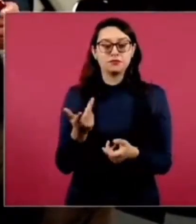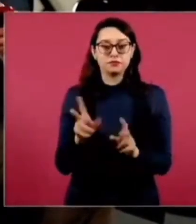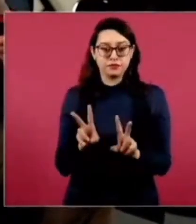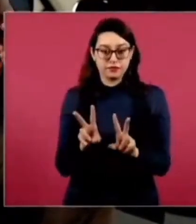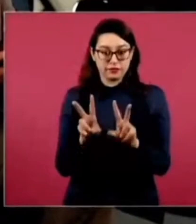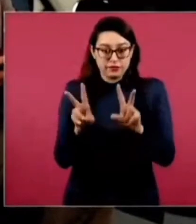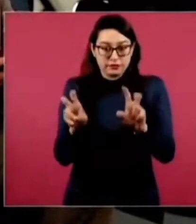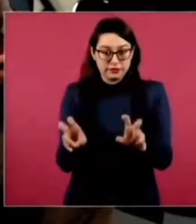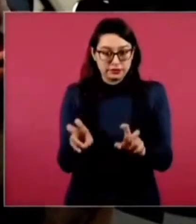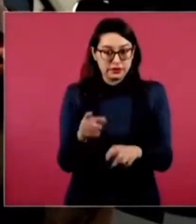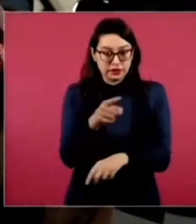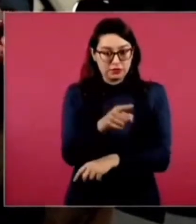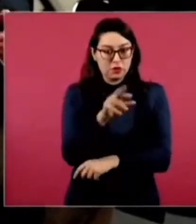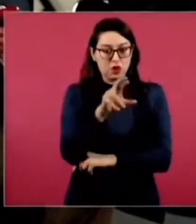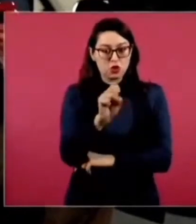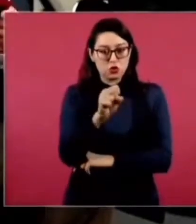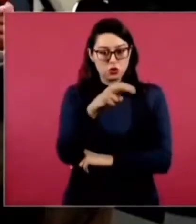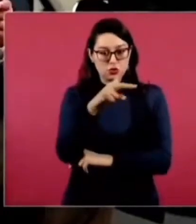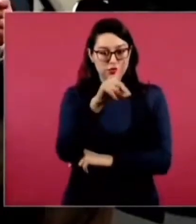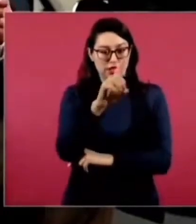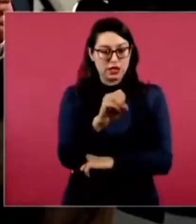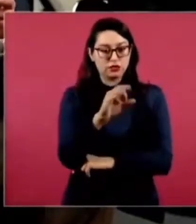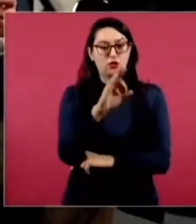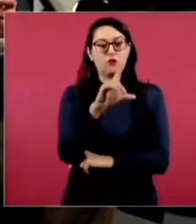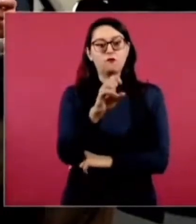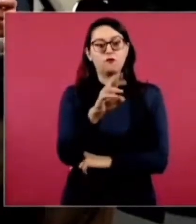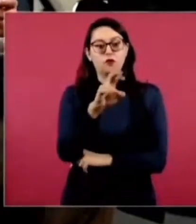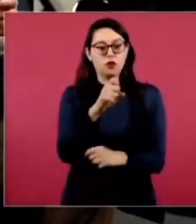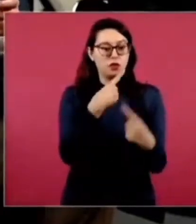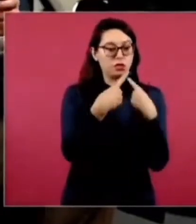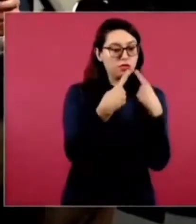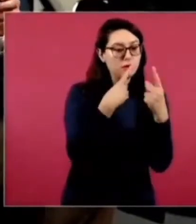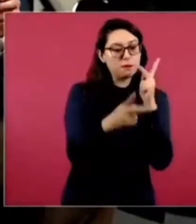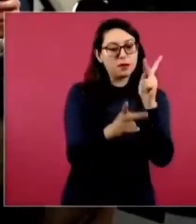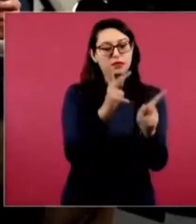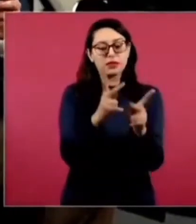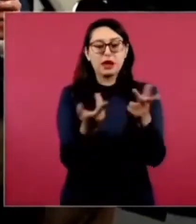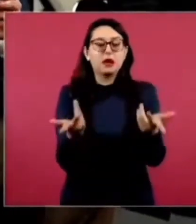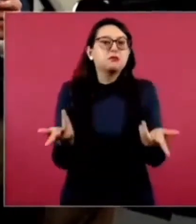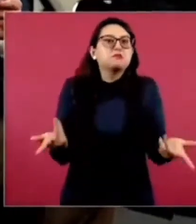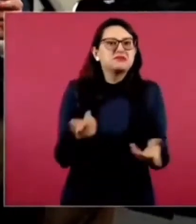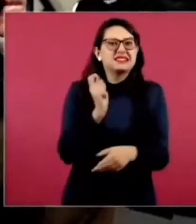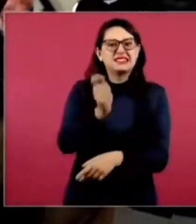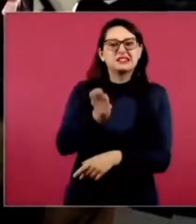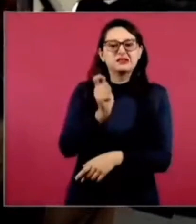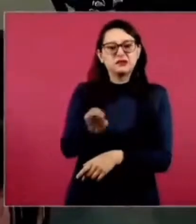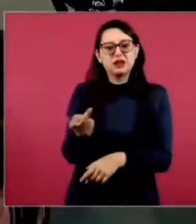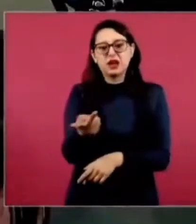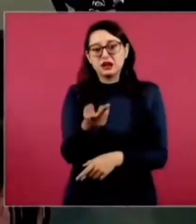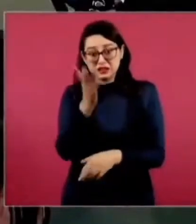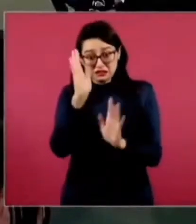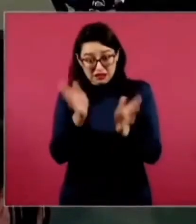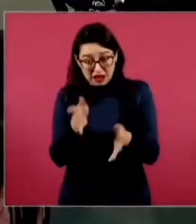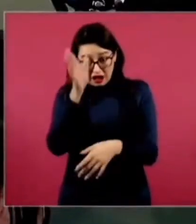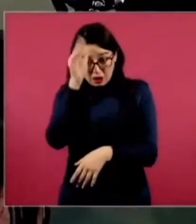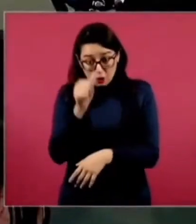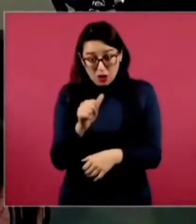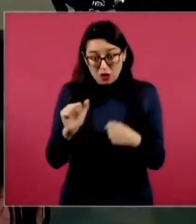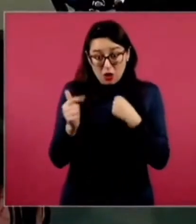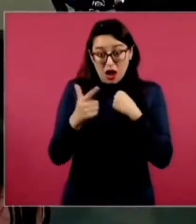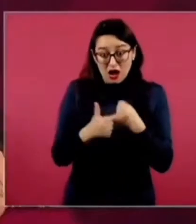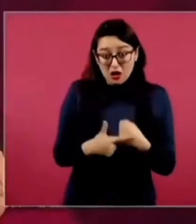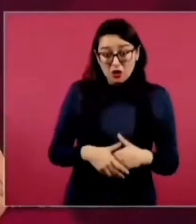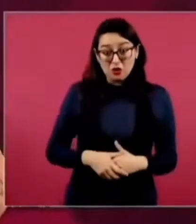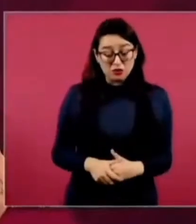temas con Rosendo Flores, ¿se puede adelantar algo sobre lo que usted ha platicado con Rosendo Flores al respecto, presidente? Se está trabajando